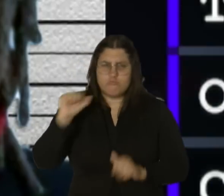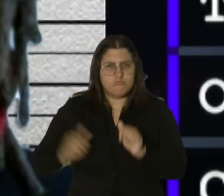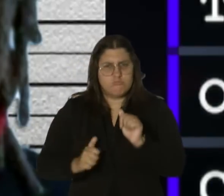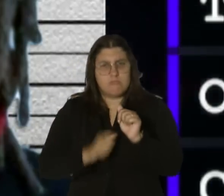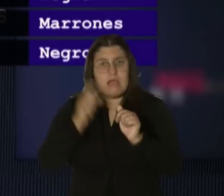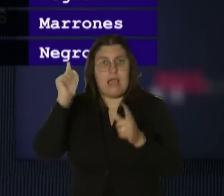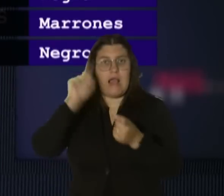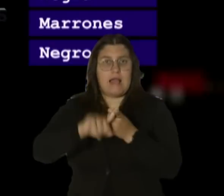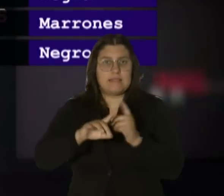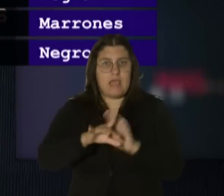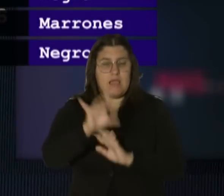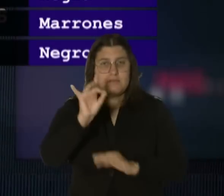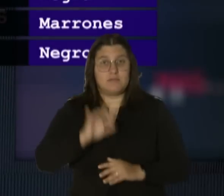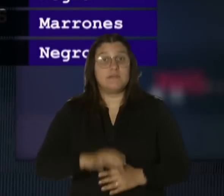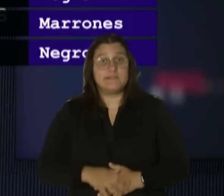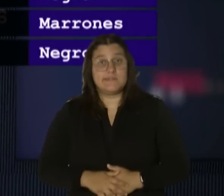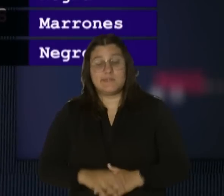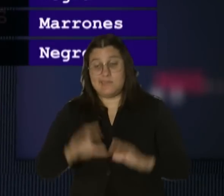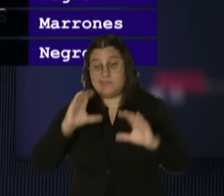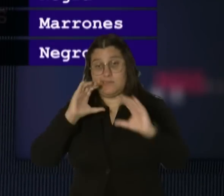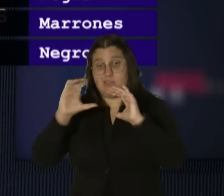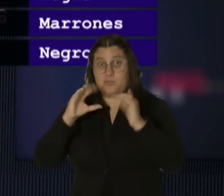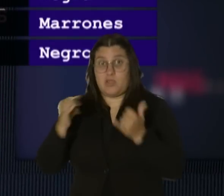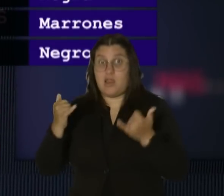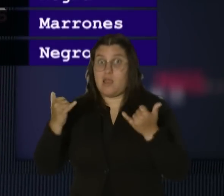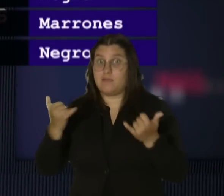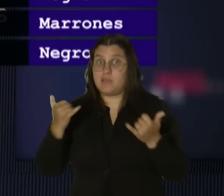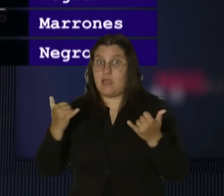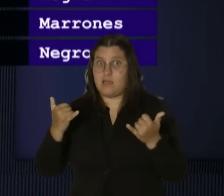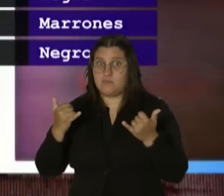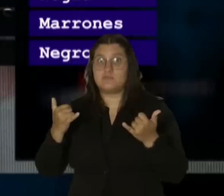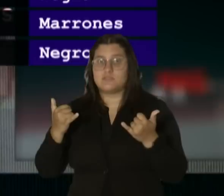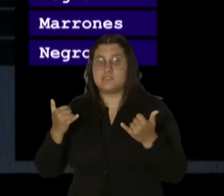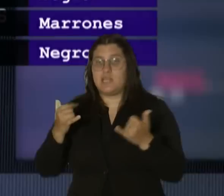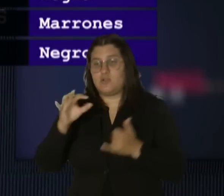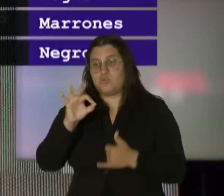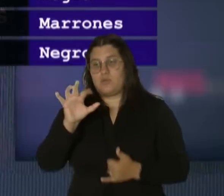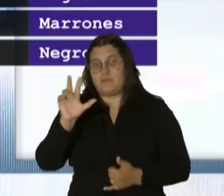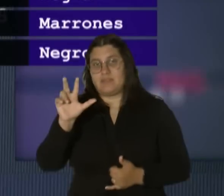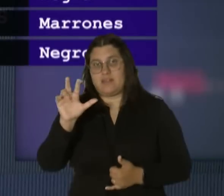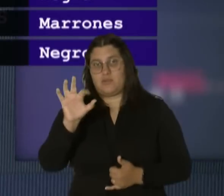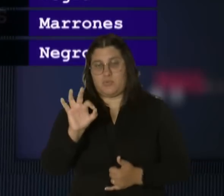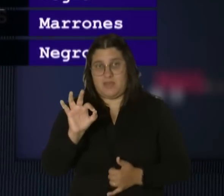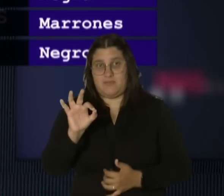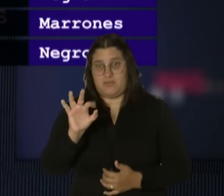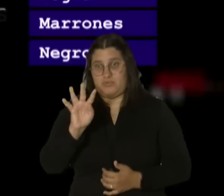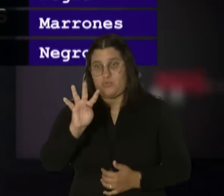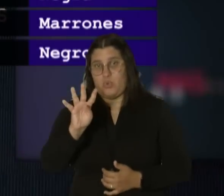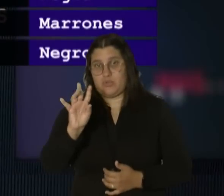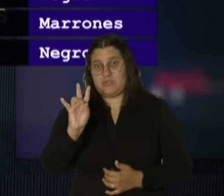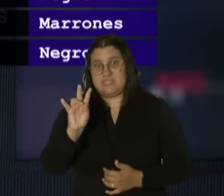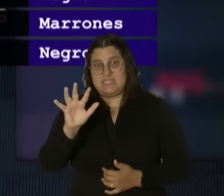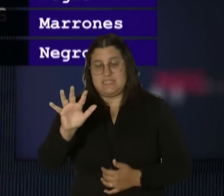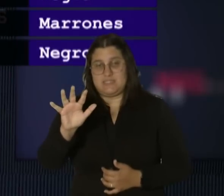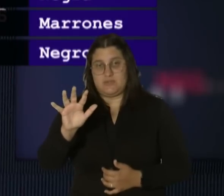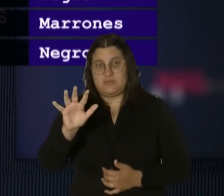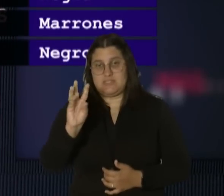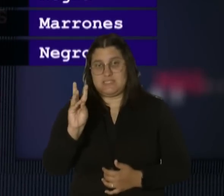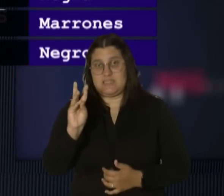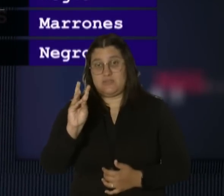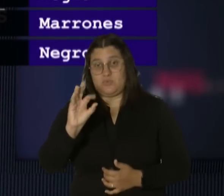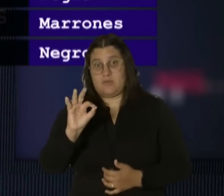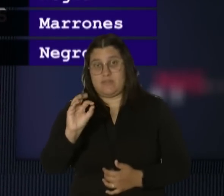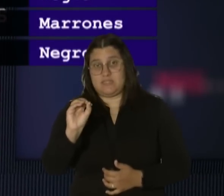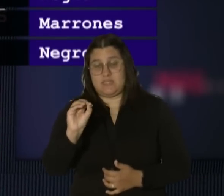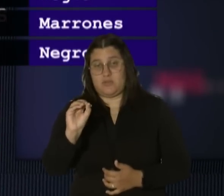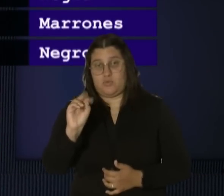encuentra Yankee, comuníquese en estos precisos momentos al 939-475-6902